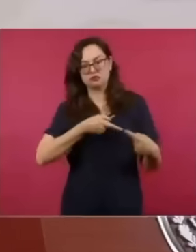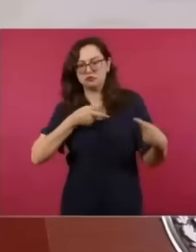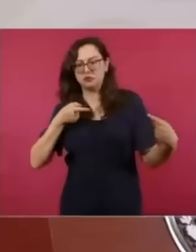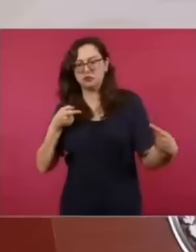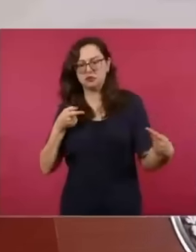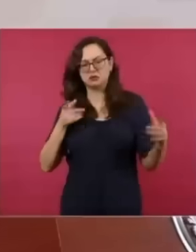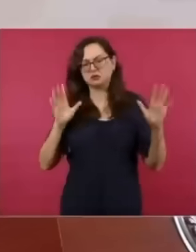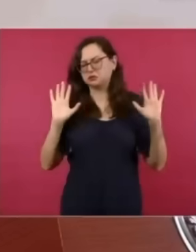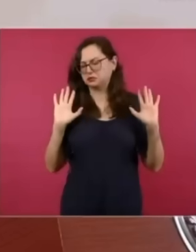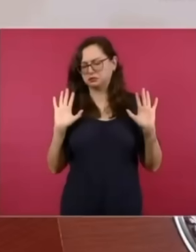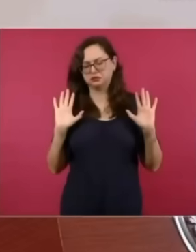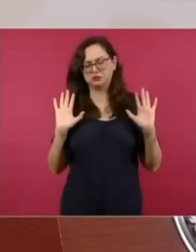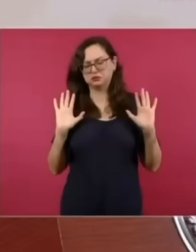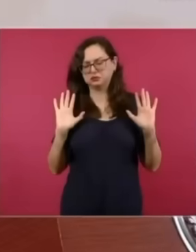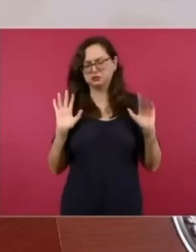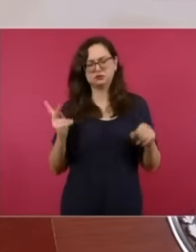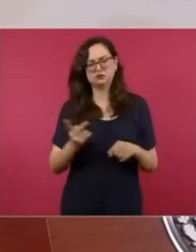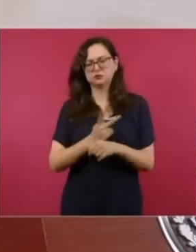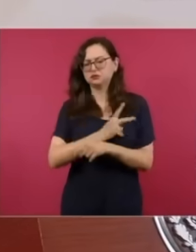de manera libre, ¿no?,